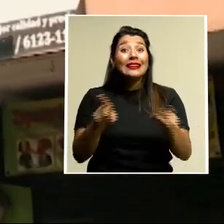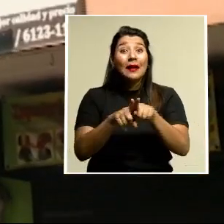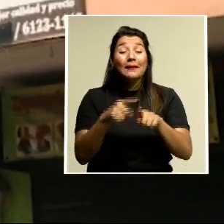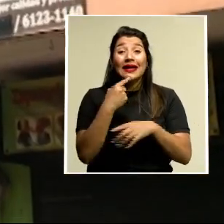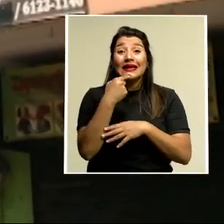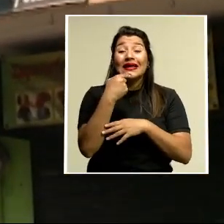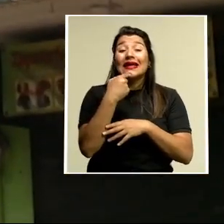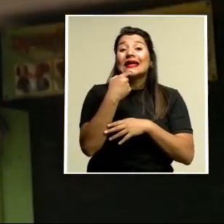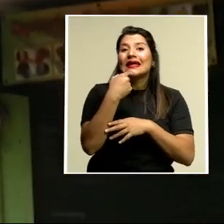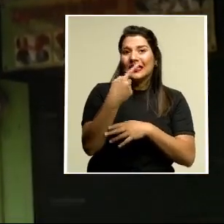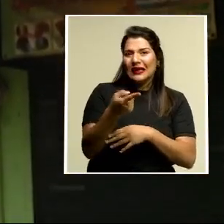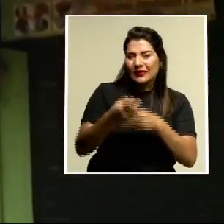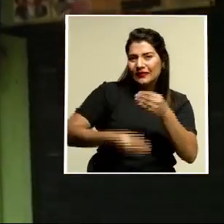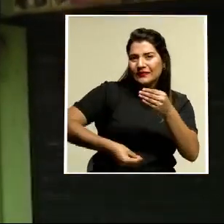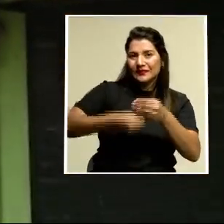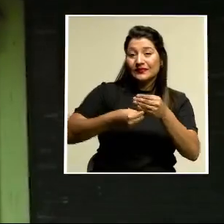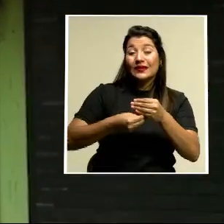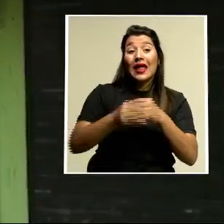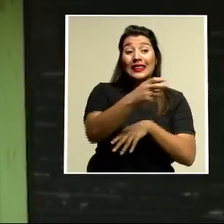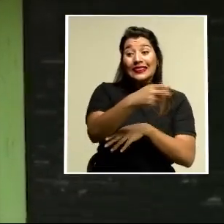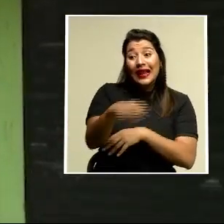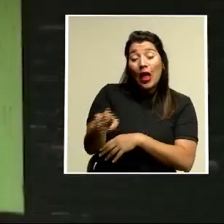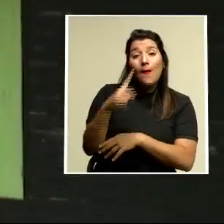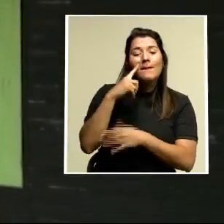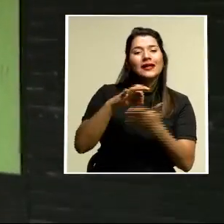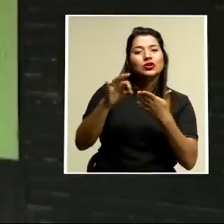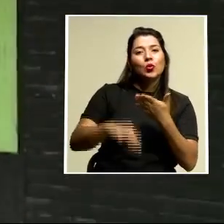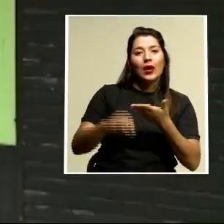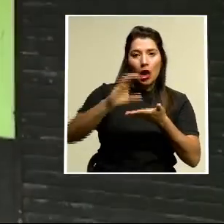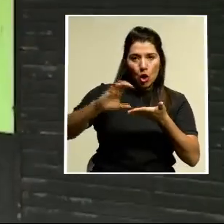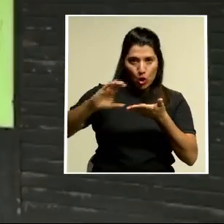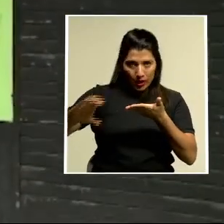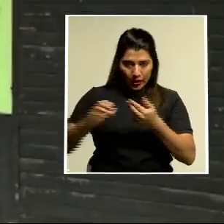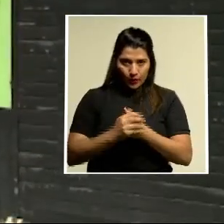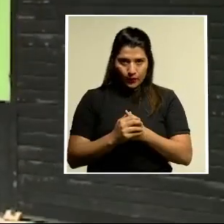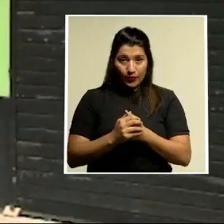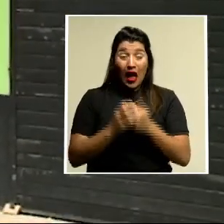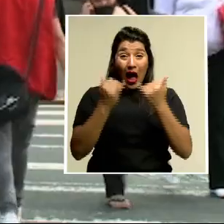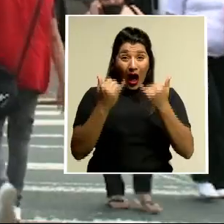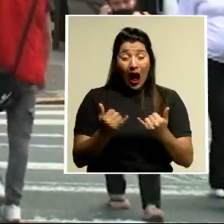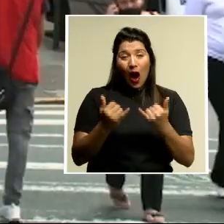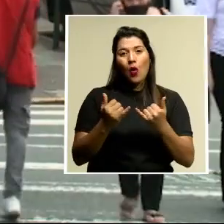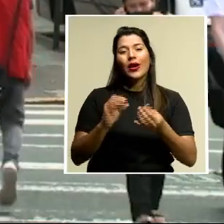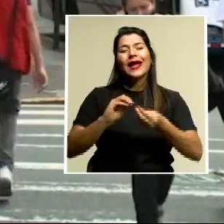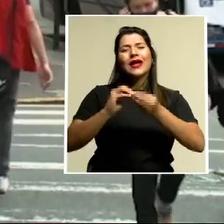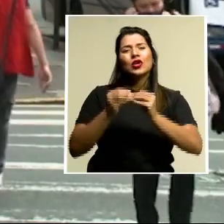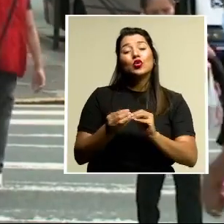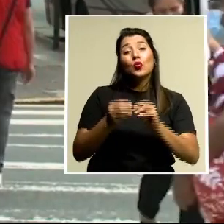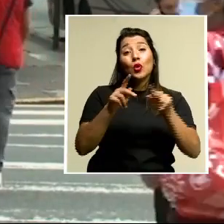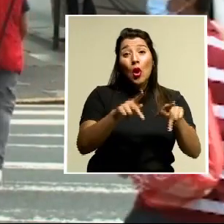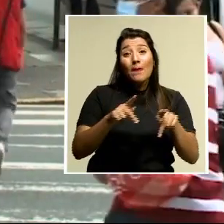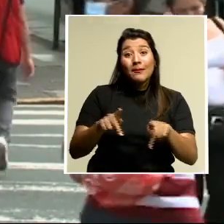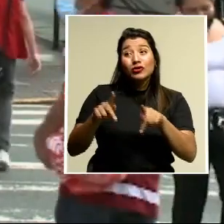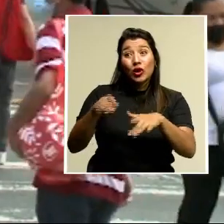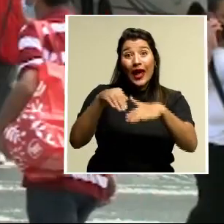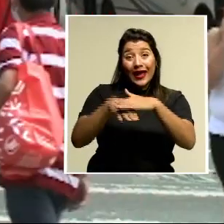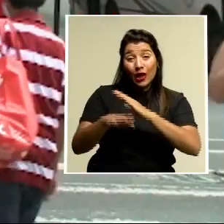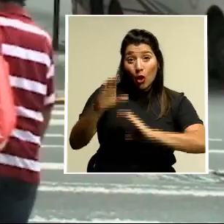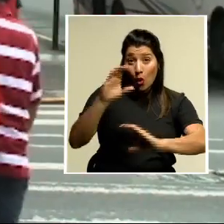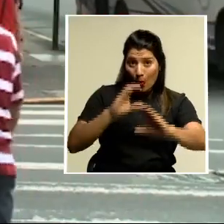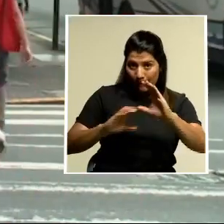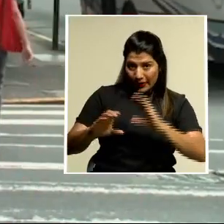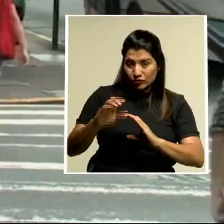la lista de excepciones el traslado para escuelas y colegios. En cuanto al aumento de aforo y los horarios de establecimientos, estos son